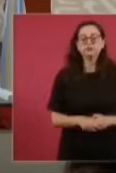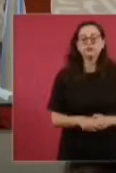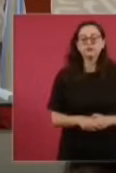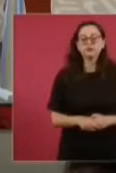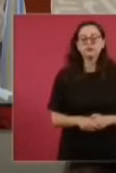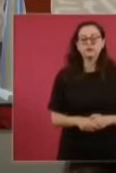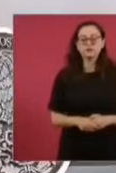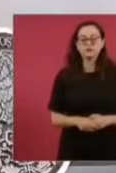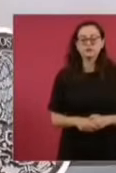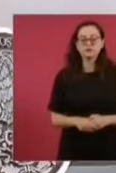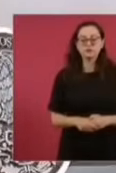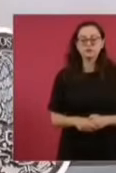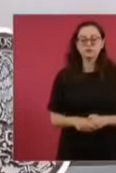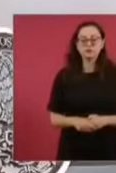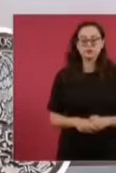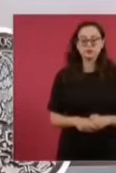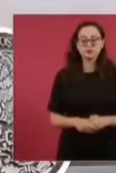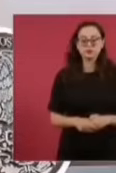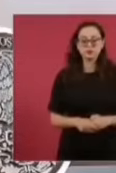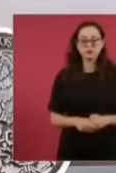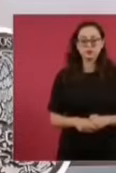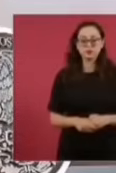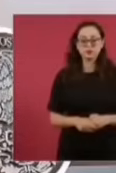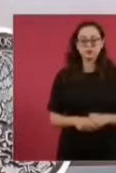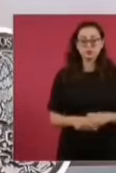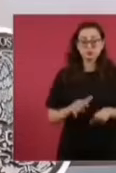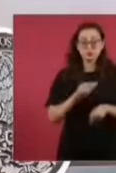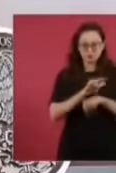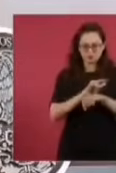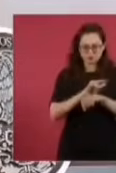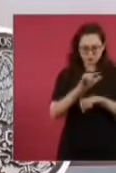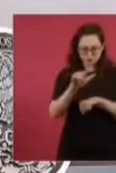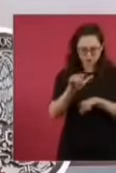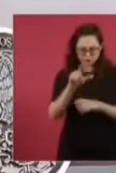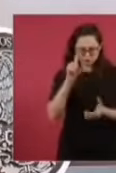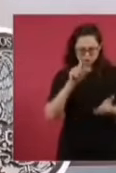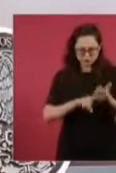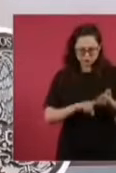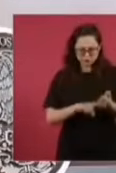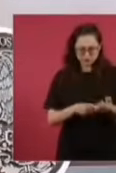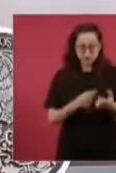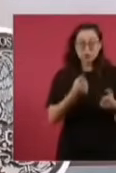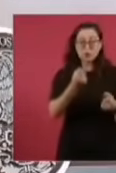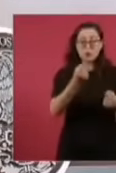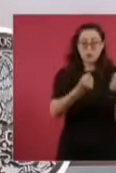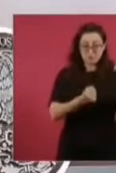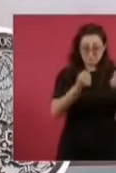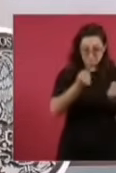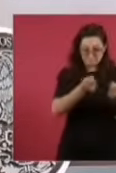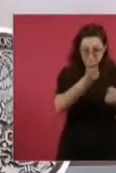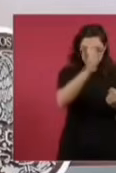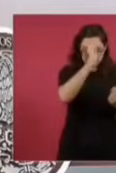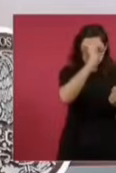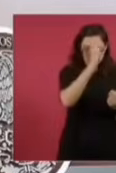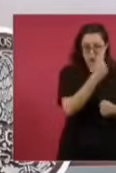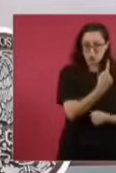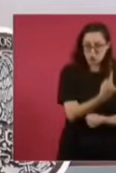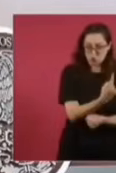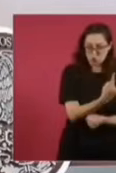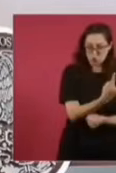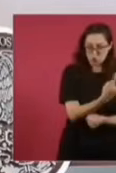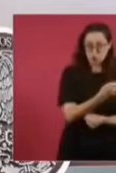autoridad, la aeronave despegó con un tripulante, un piloto, y